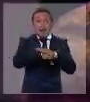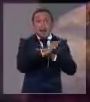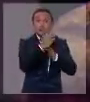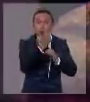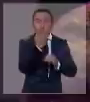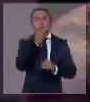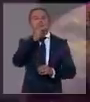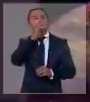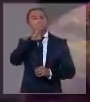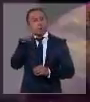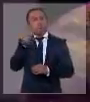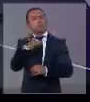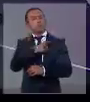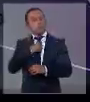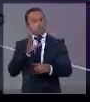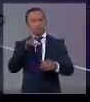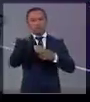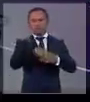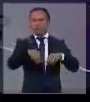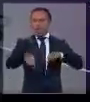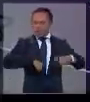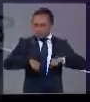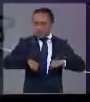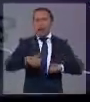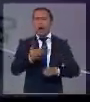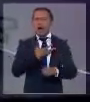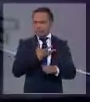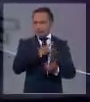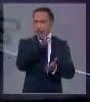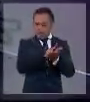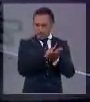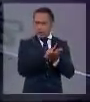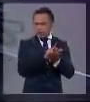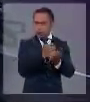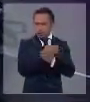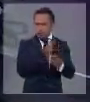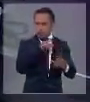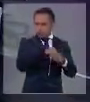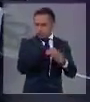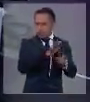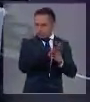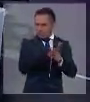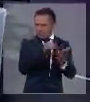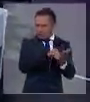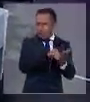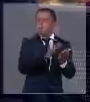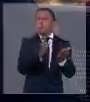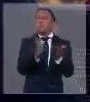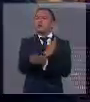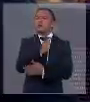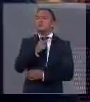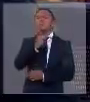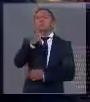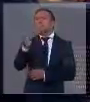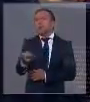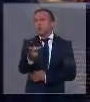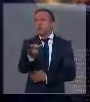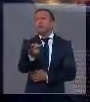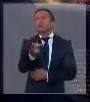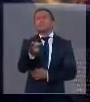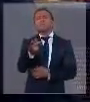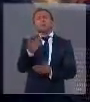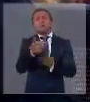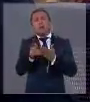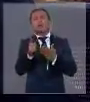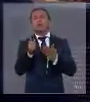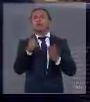ahí, ya está en la reforma educativa, también esto pensado. Pero tal cual la pregunta, ¿qué apoyos, qué acompañamientos pedagógicos,